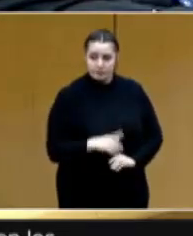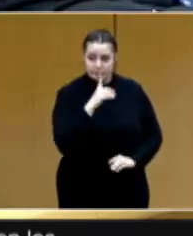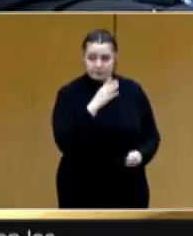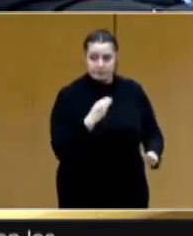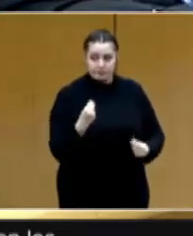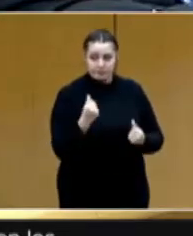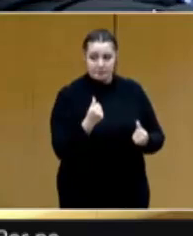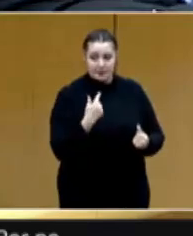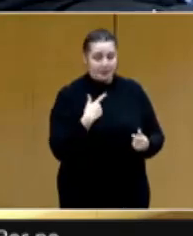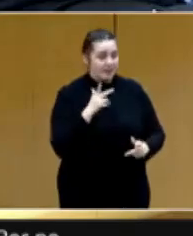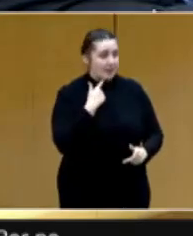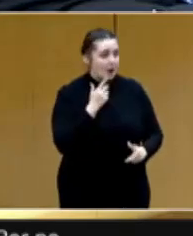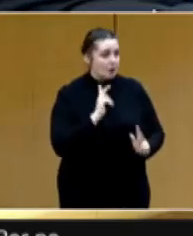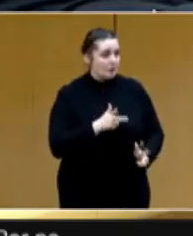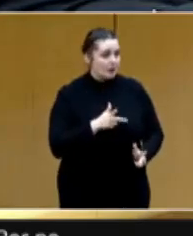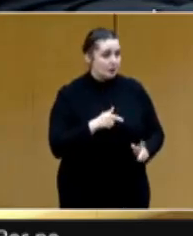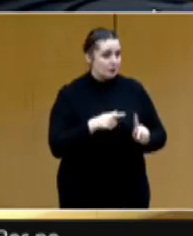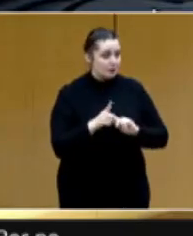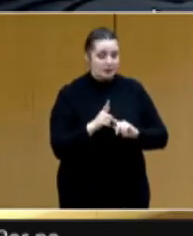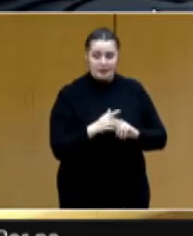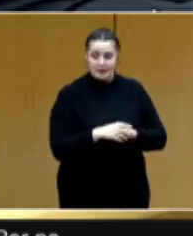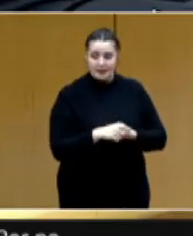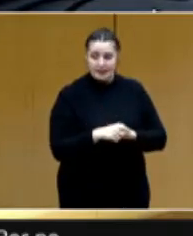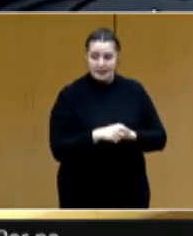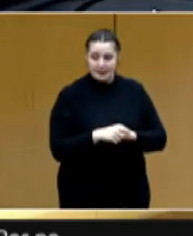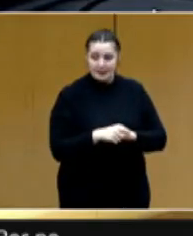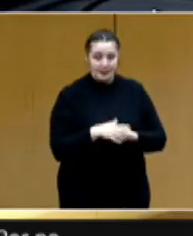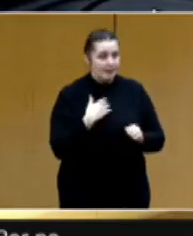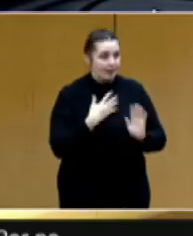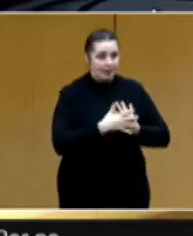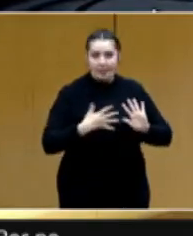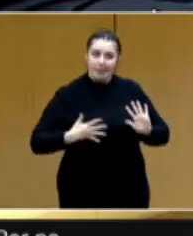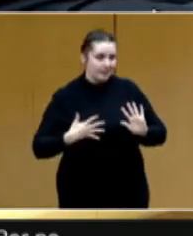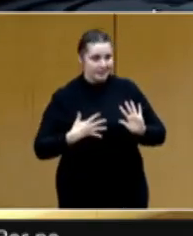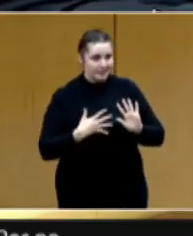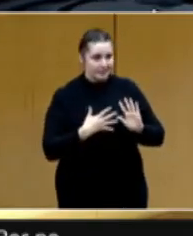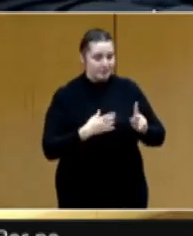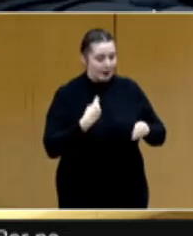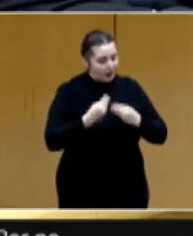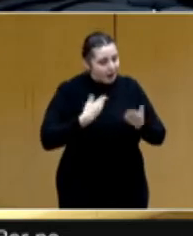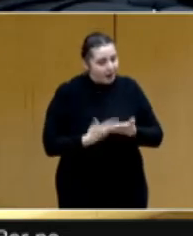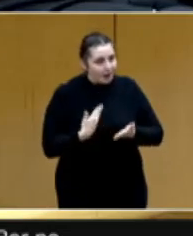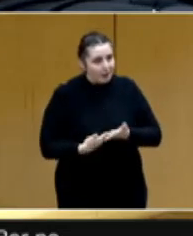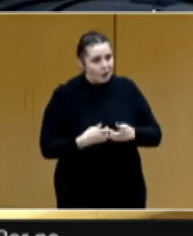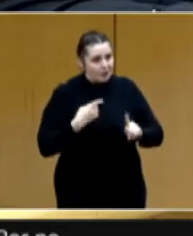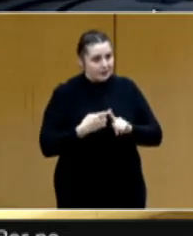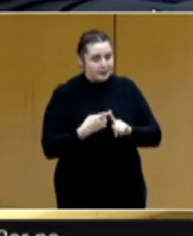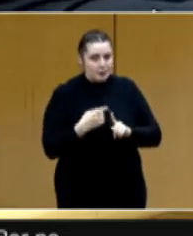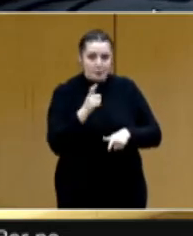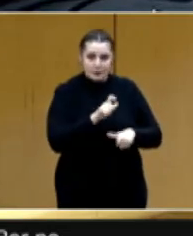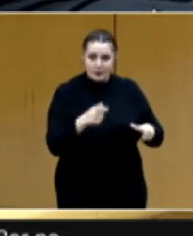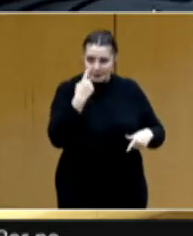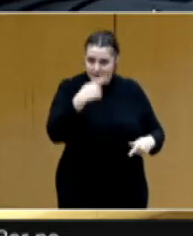de los vascos que somos austeros en pregunta en palabras y largos en hechos para los más optimistas bueno